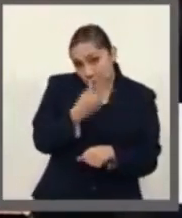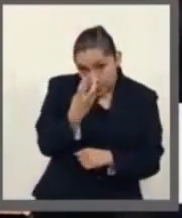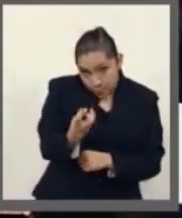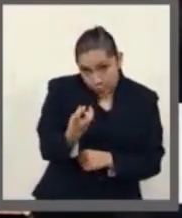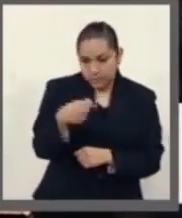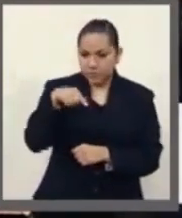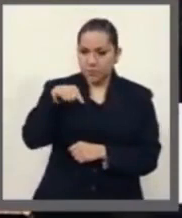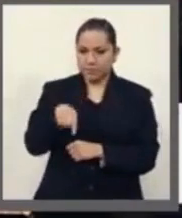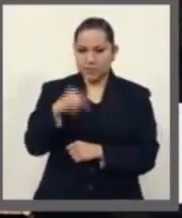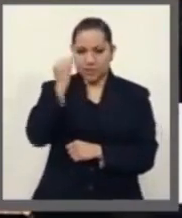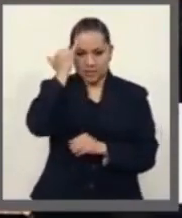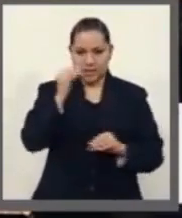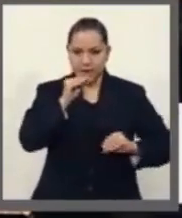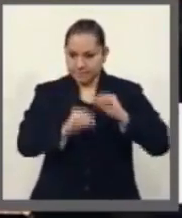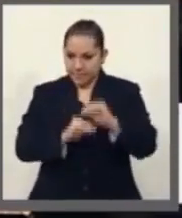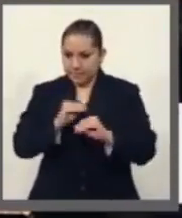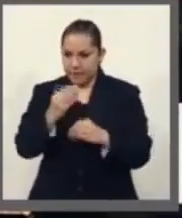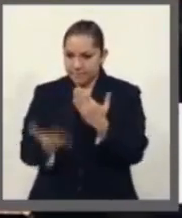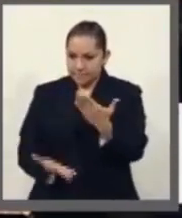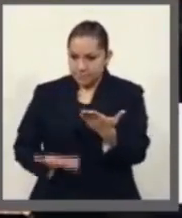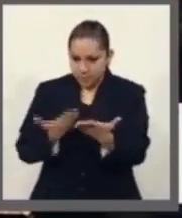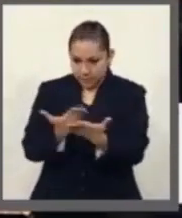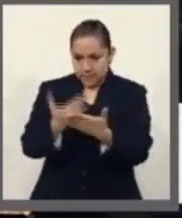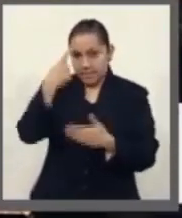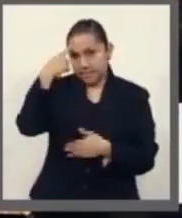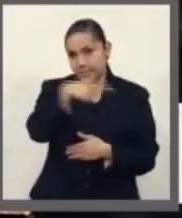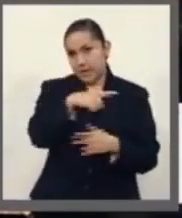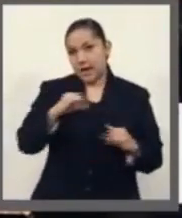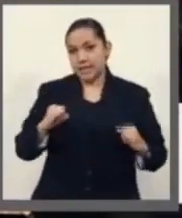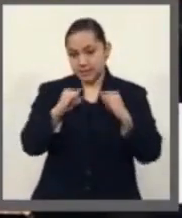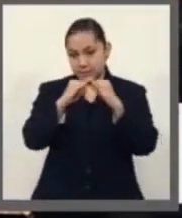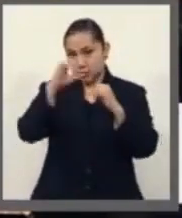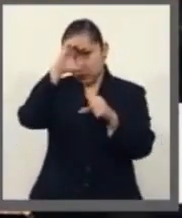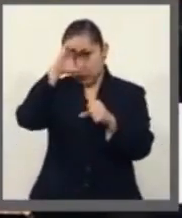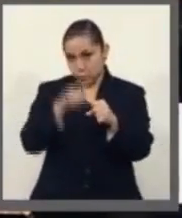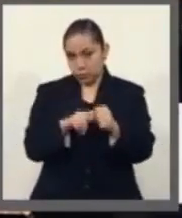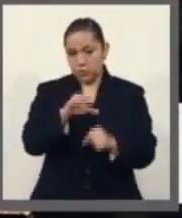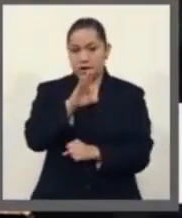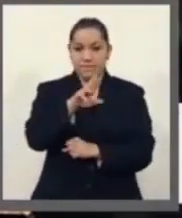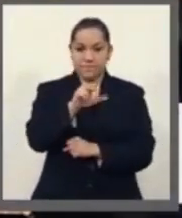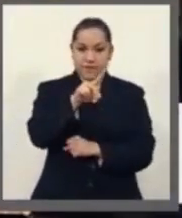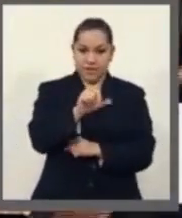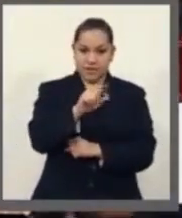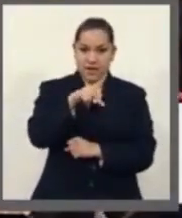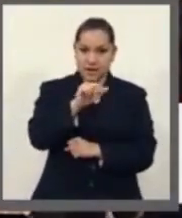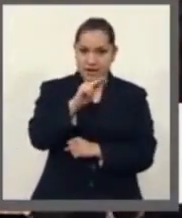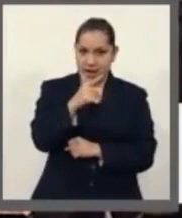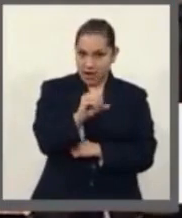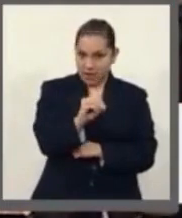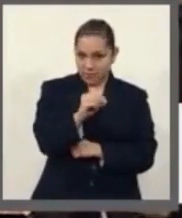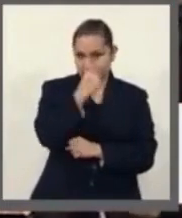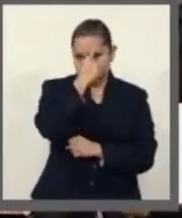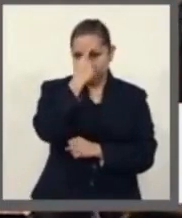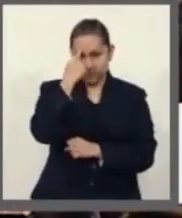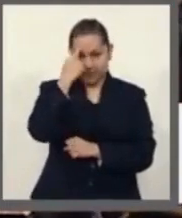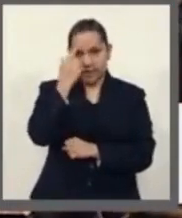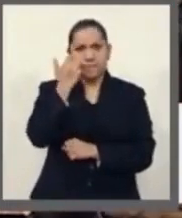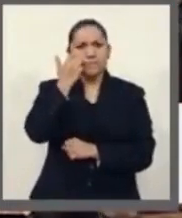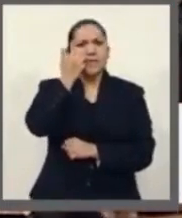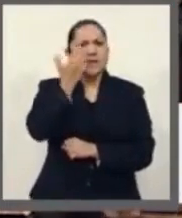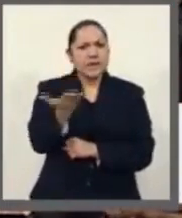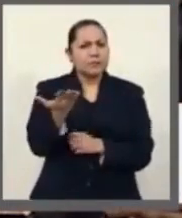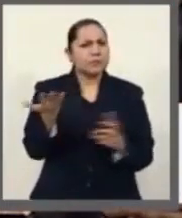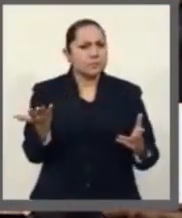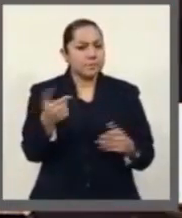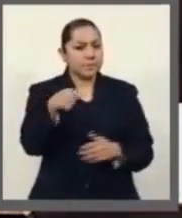para que se pueda crear el instituto cultural frida kahlo que es lo que lo que pretendemos que la conducción de la diplomacia